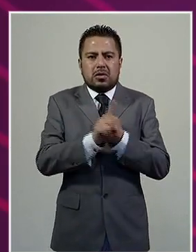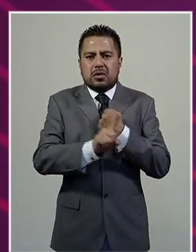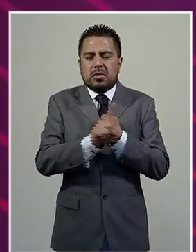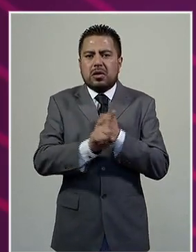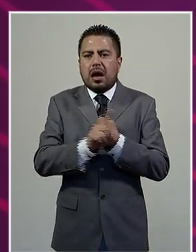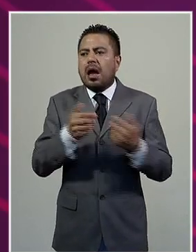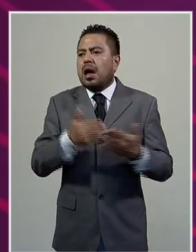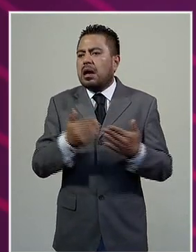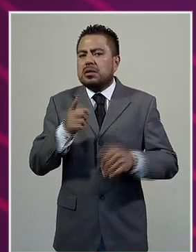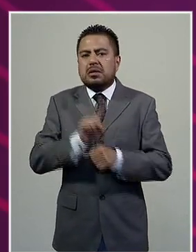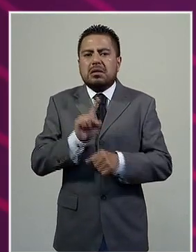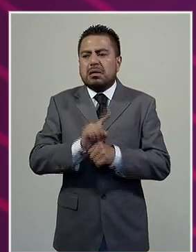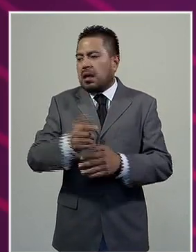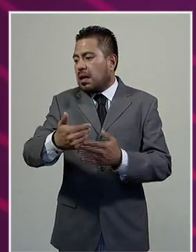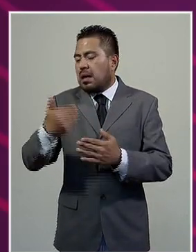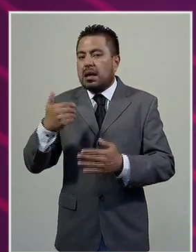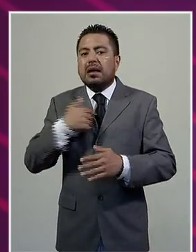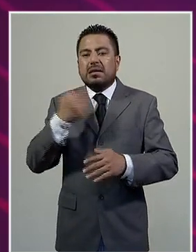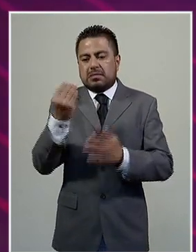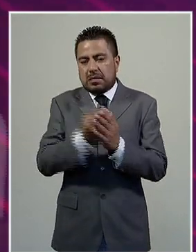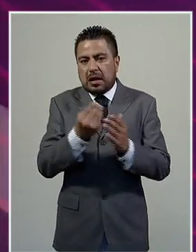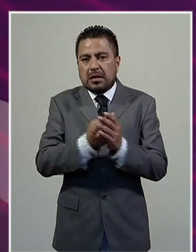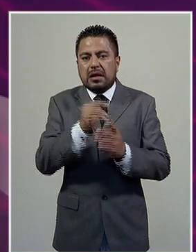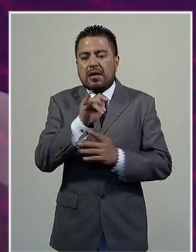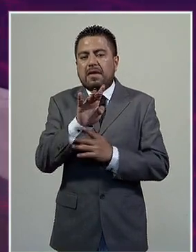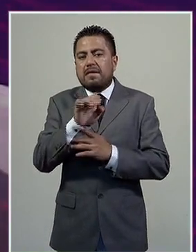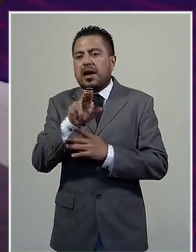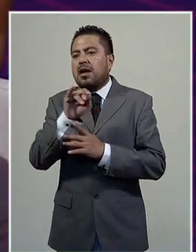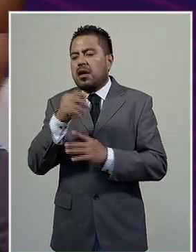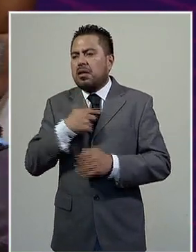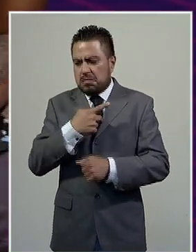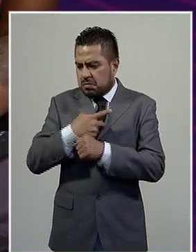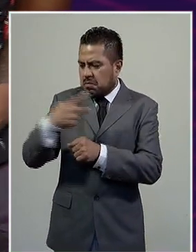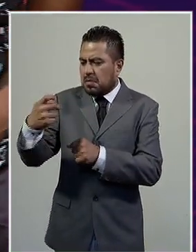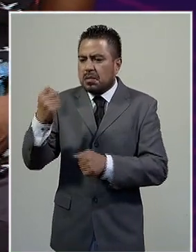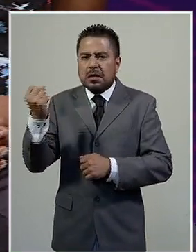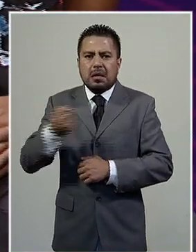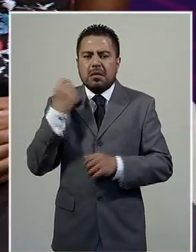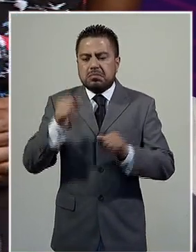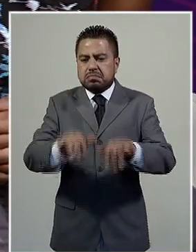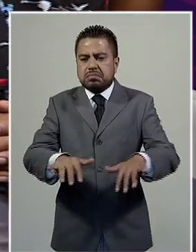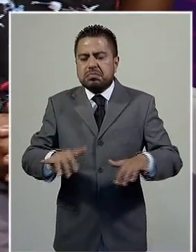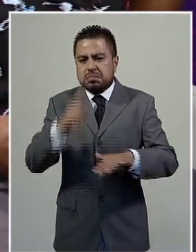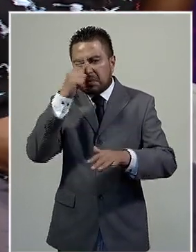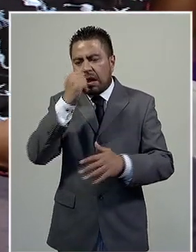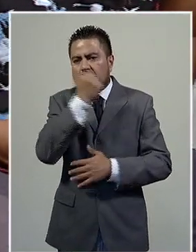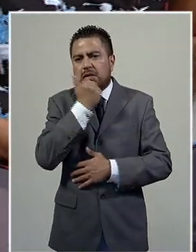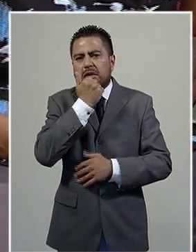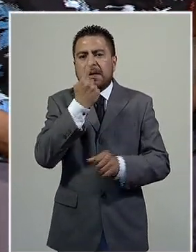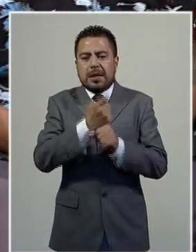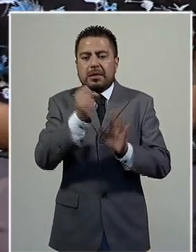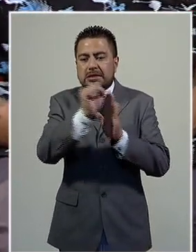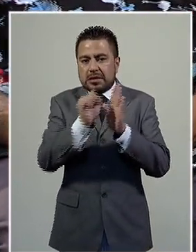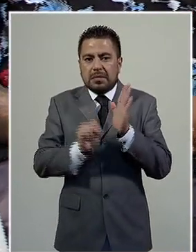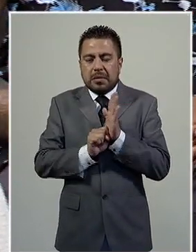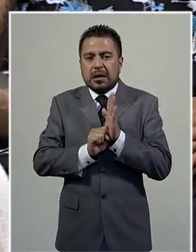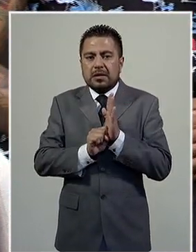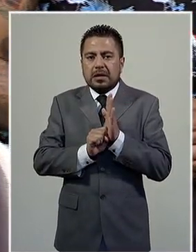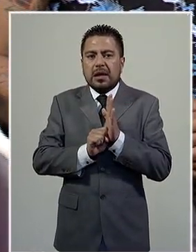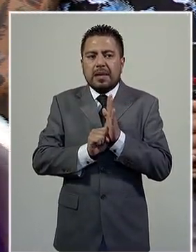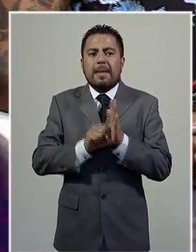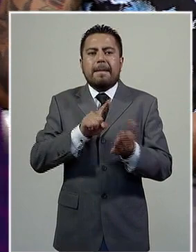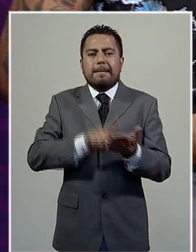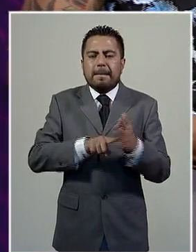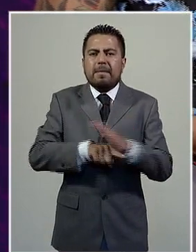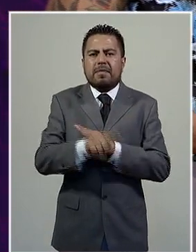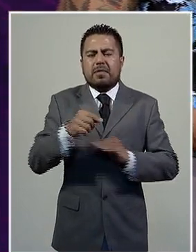que hace unos días tuve una clase en la Ibero, que de hecho me invitaron a dar justo una plática de discriminación a los estudiantes de primer semestre, y me metí